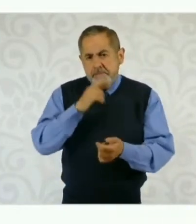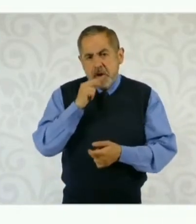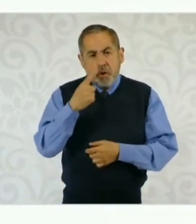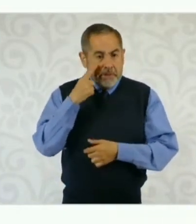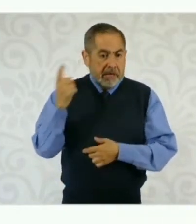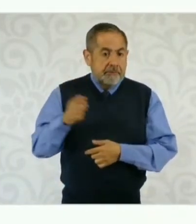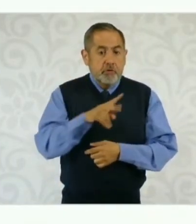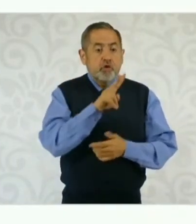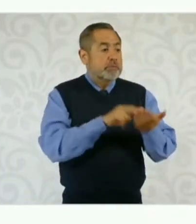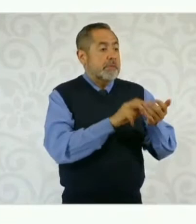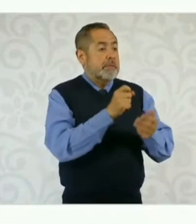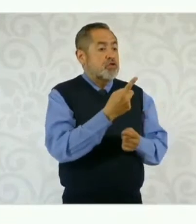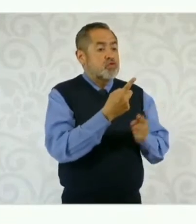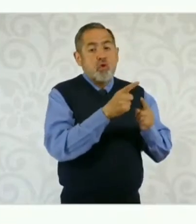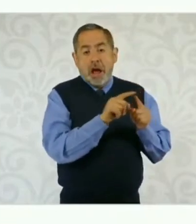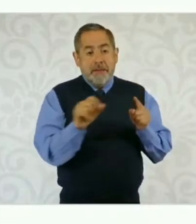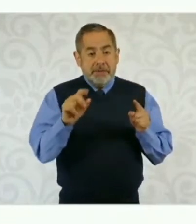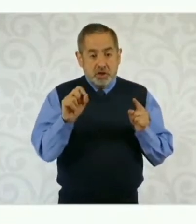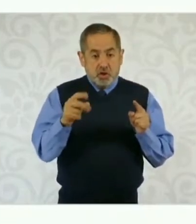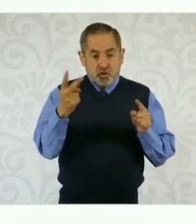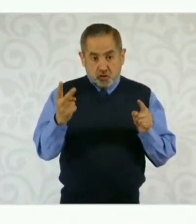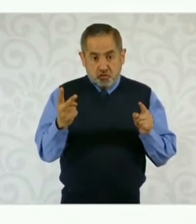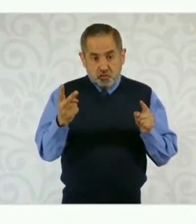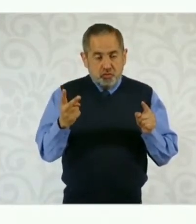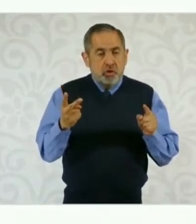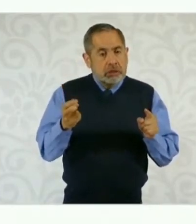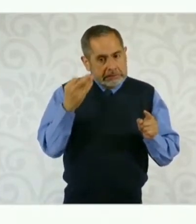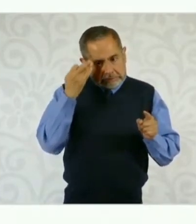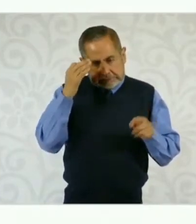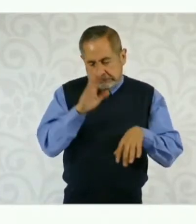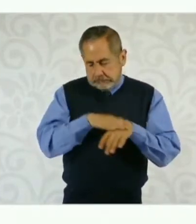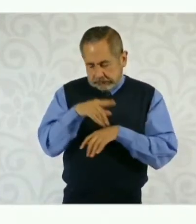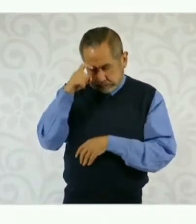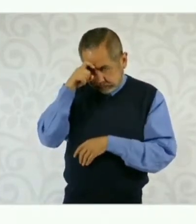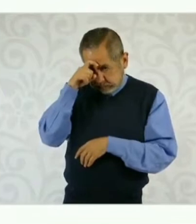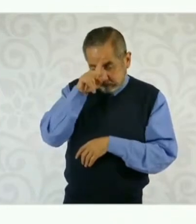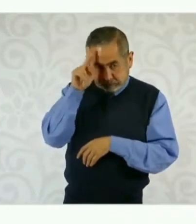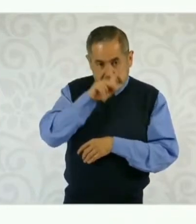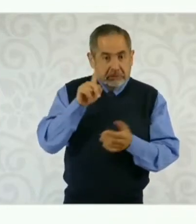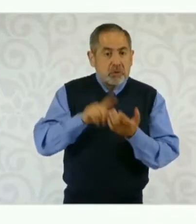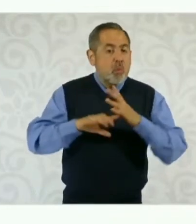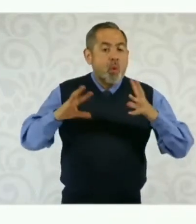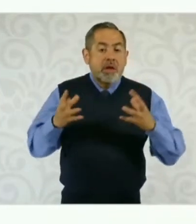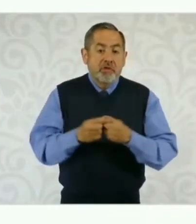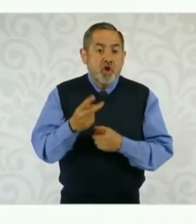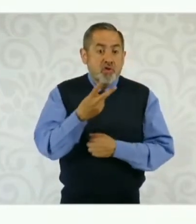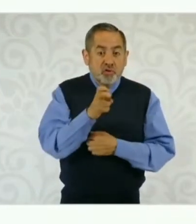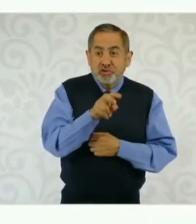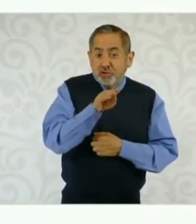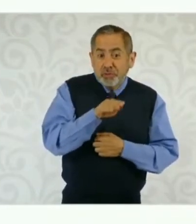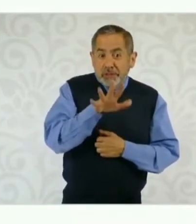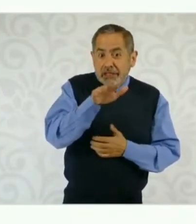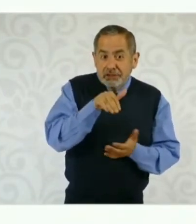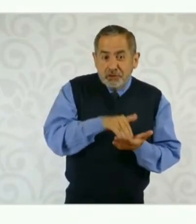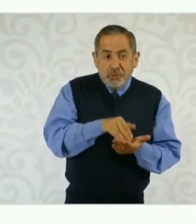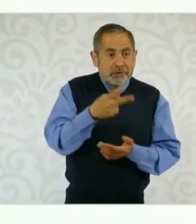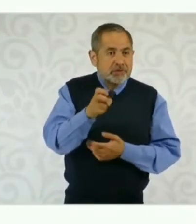En 2021 a 22, que fue el periodo de mayor casos, tuvimos registrados